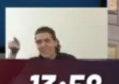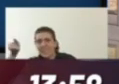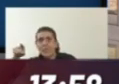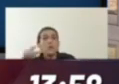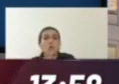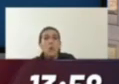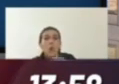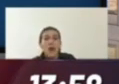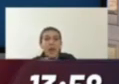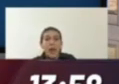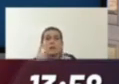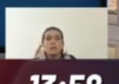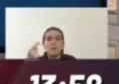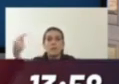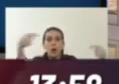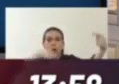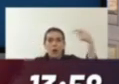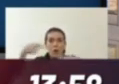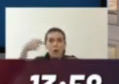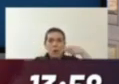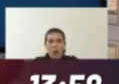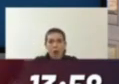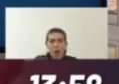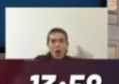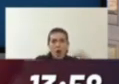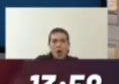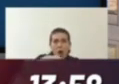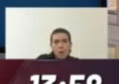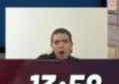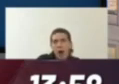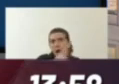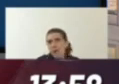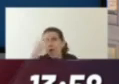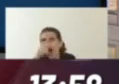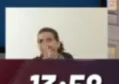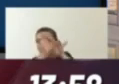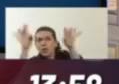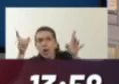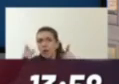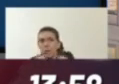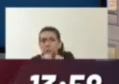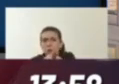irradiación del contagio que sacamos del área metropolitana de Buenos Aires, así ese sur de Santa Fe.